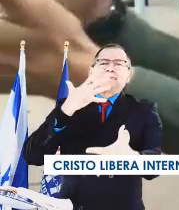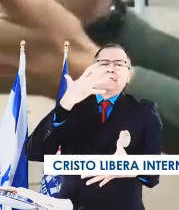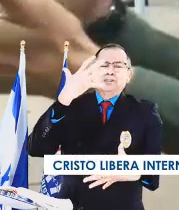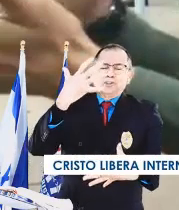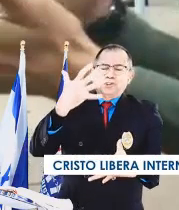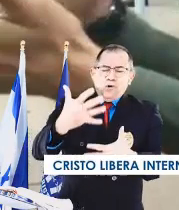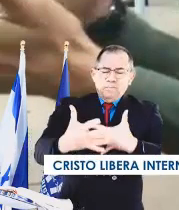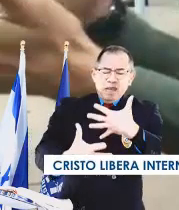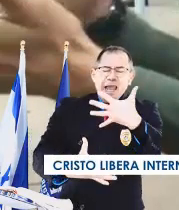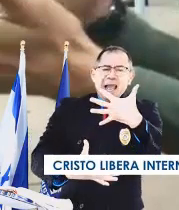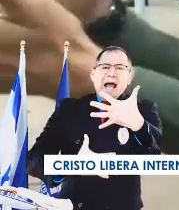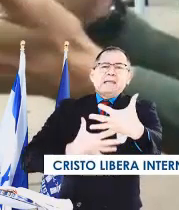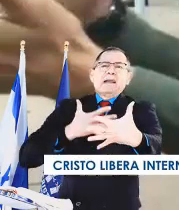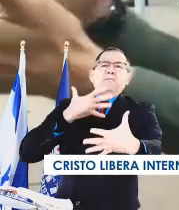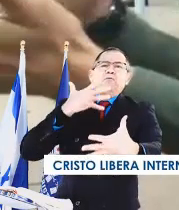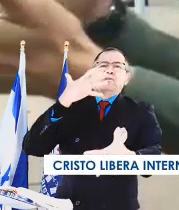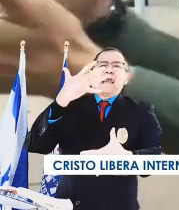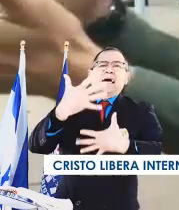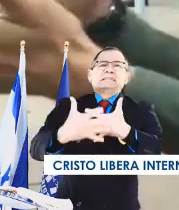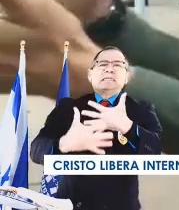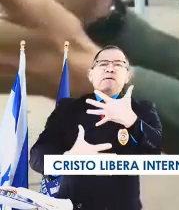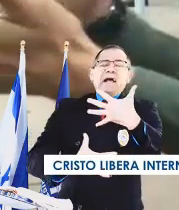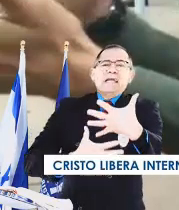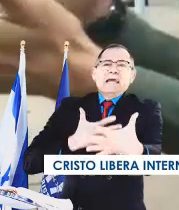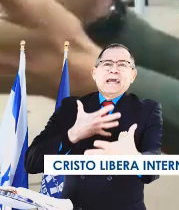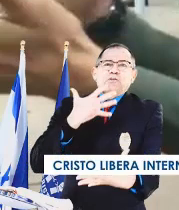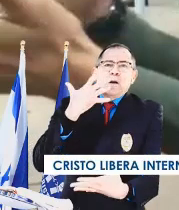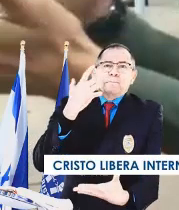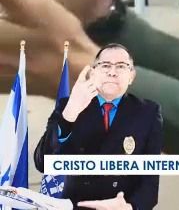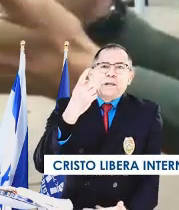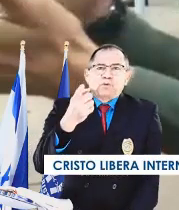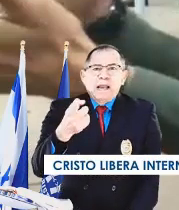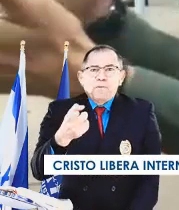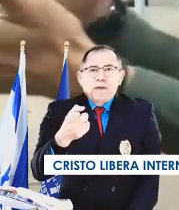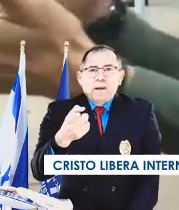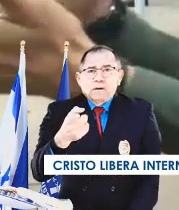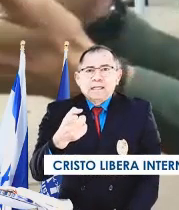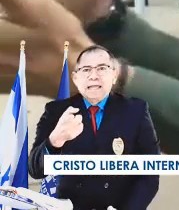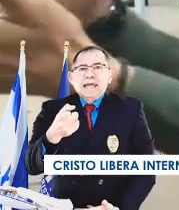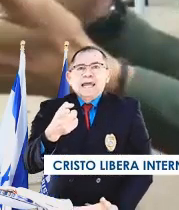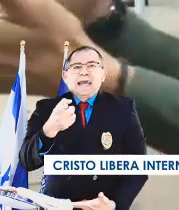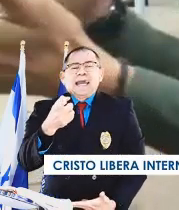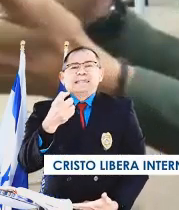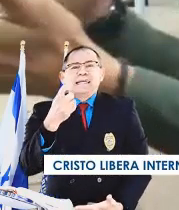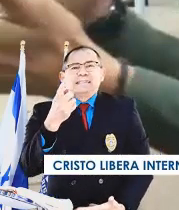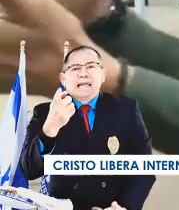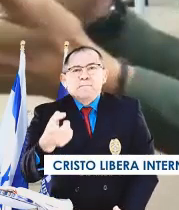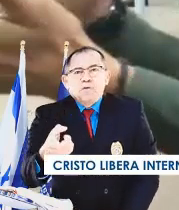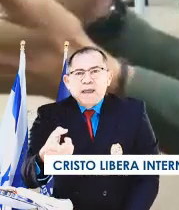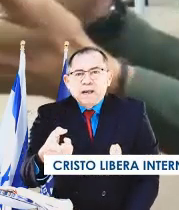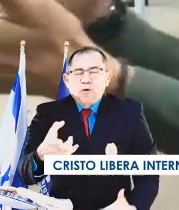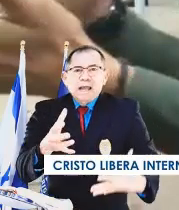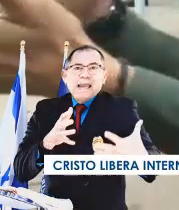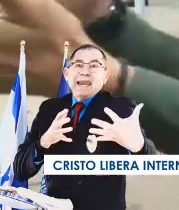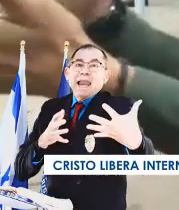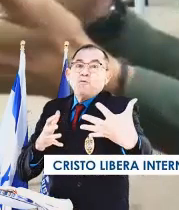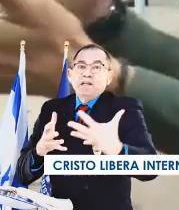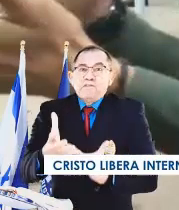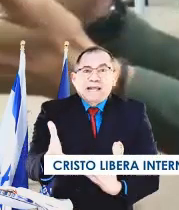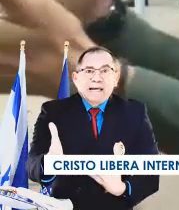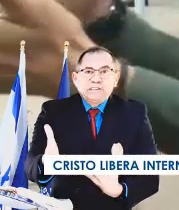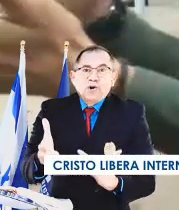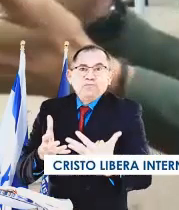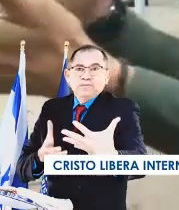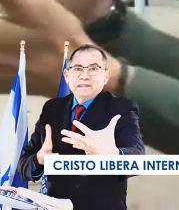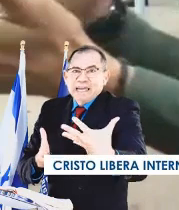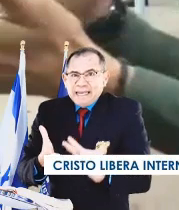está levantando a nivel mundial Así va esto pero esto es el modelo Este es el modelo la